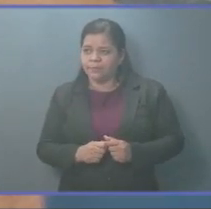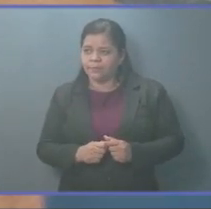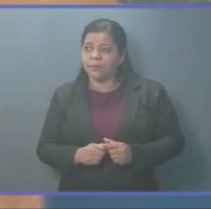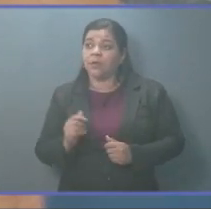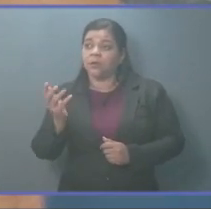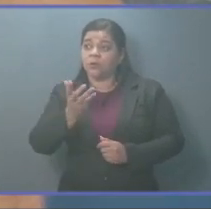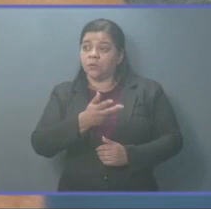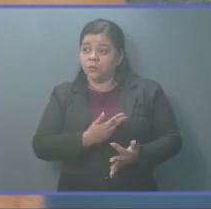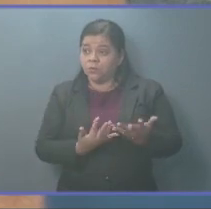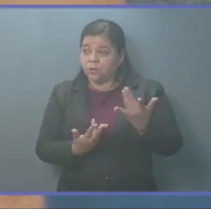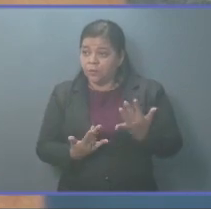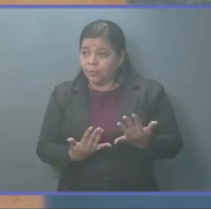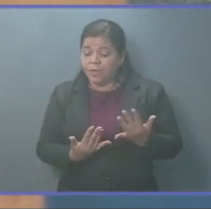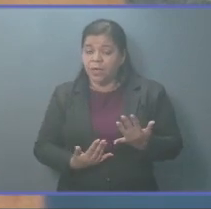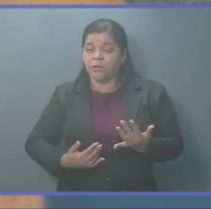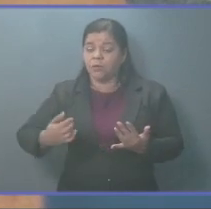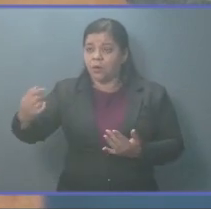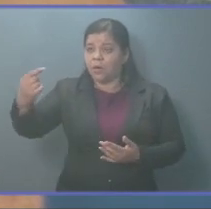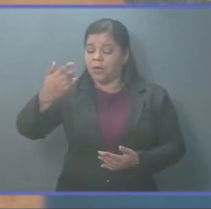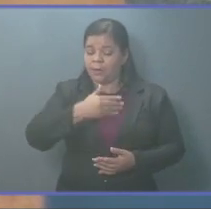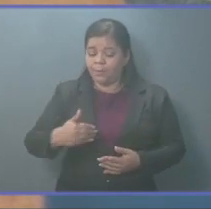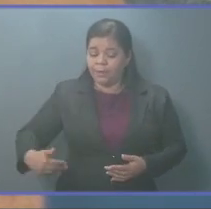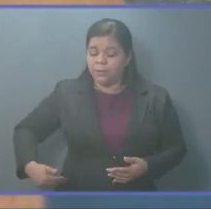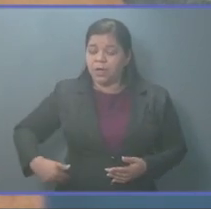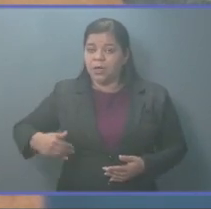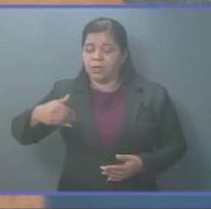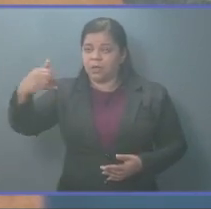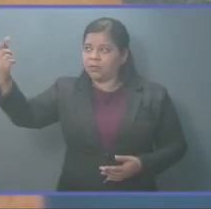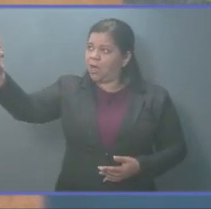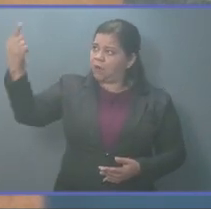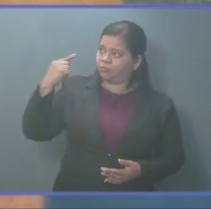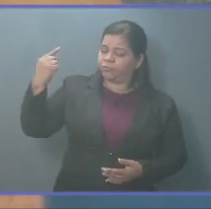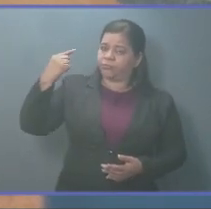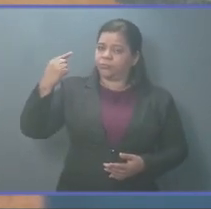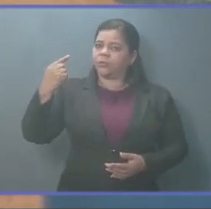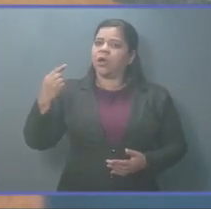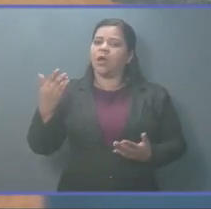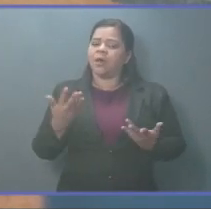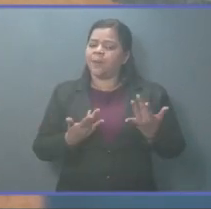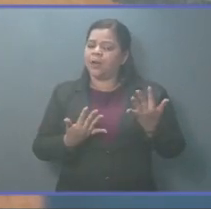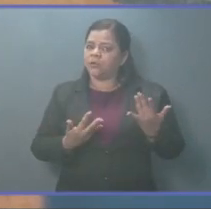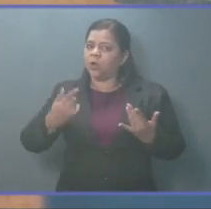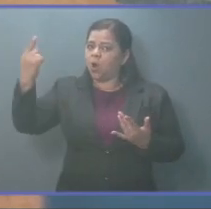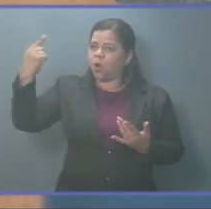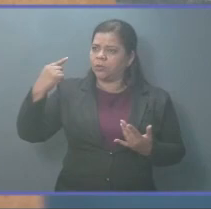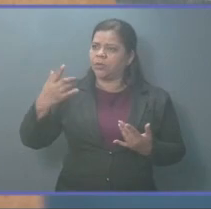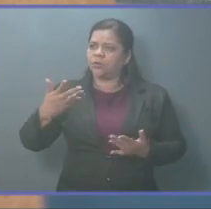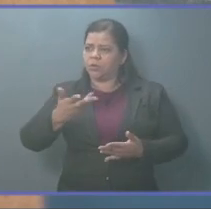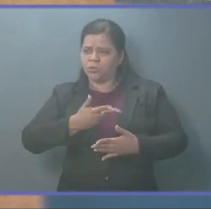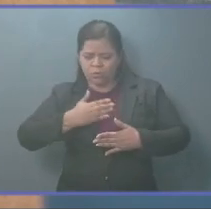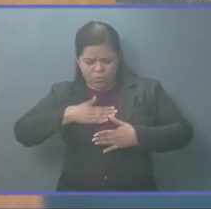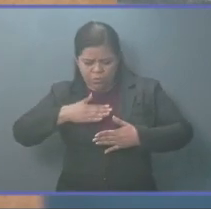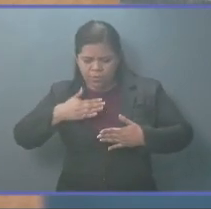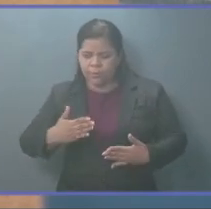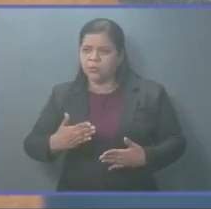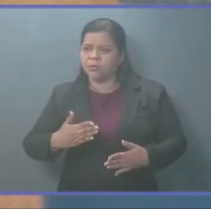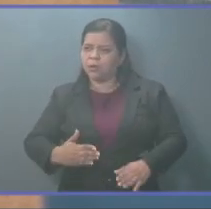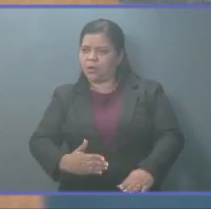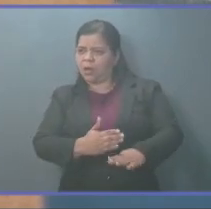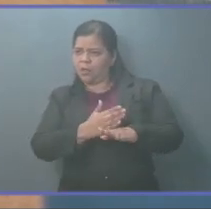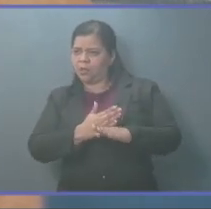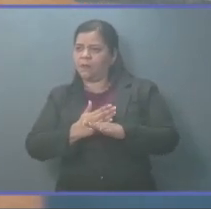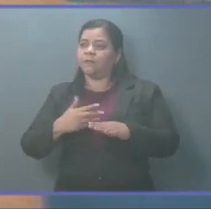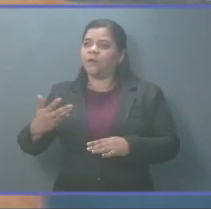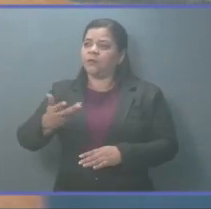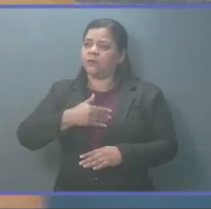estamos esperando órdenes de nuestro comandante general Nayib Bukele y estamos dispuestos a defender nuestra patria